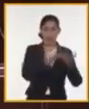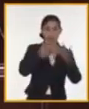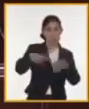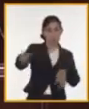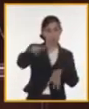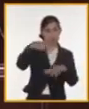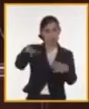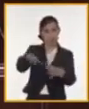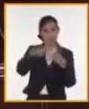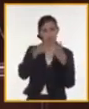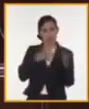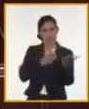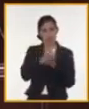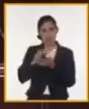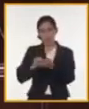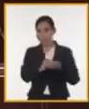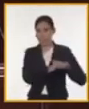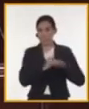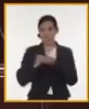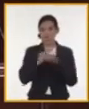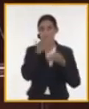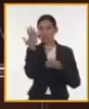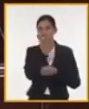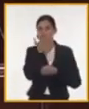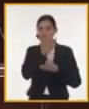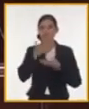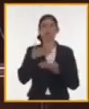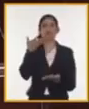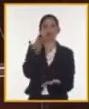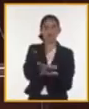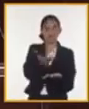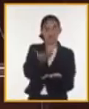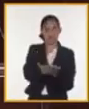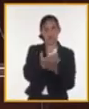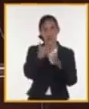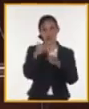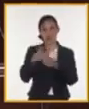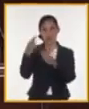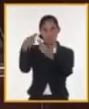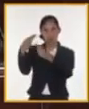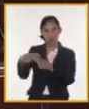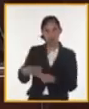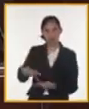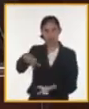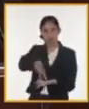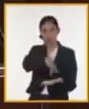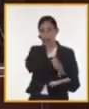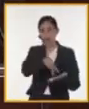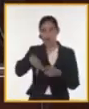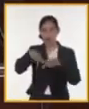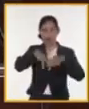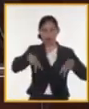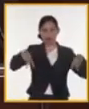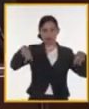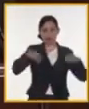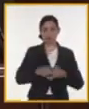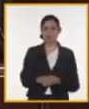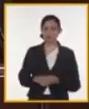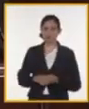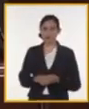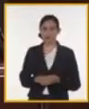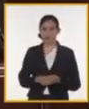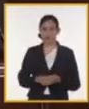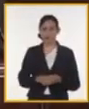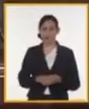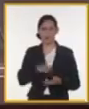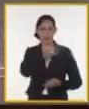siguientes compañeros a los que les solicitamos, en la medida que sean mencionados, se pongan de pie. General de División